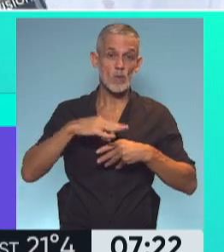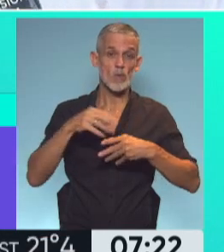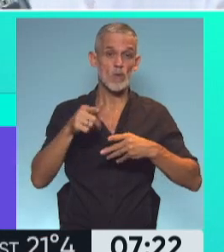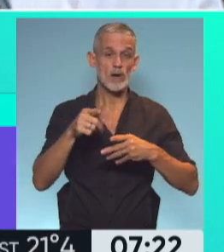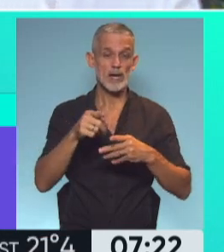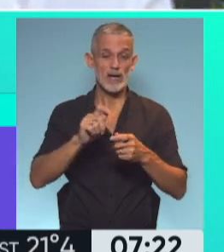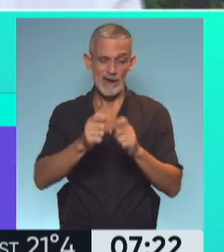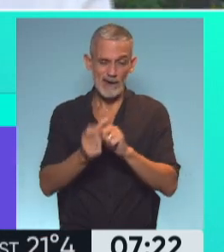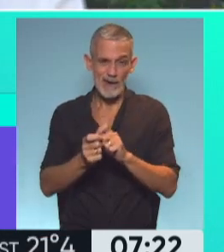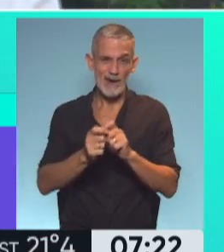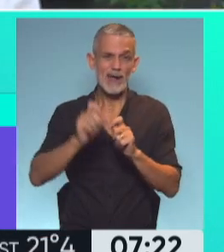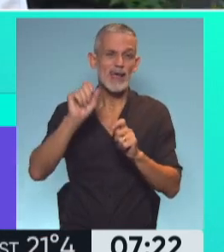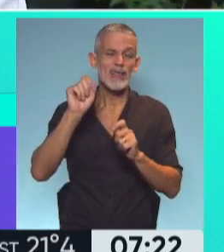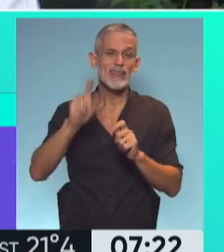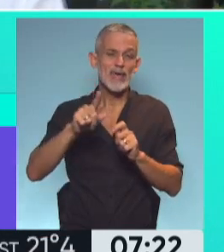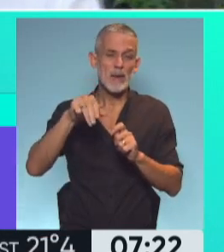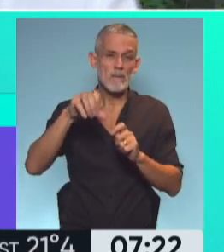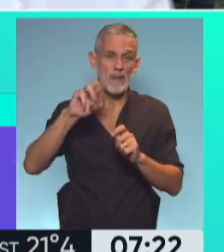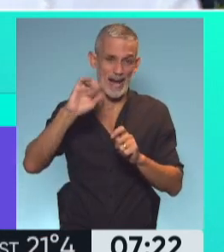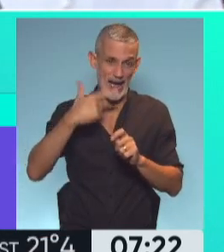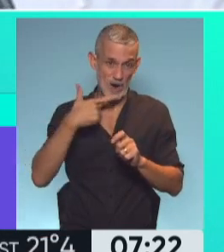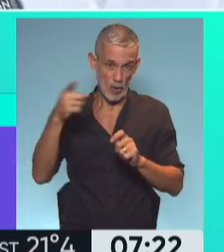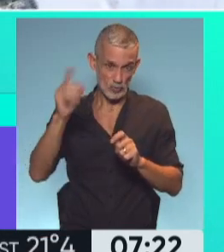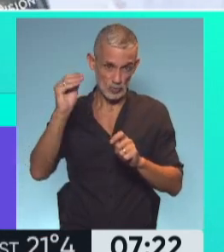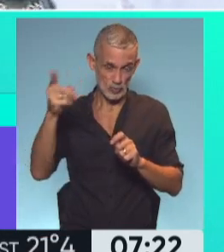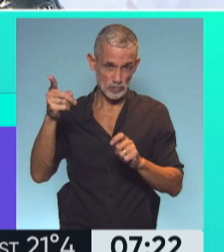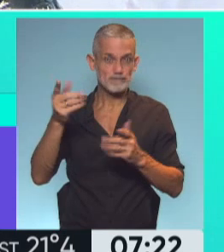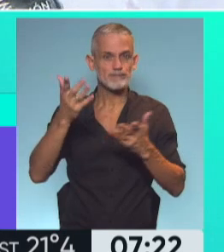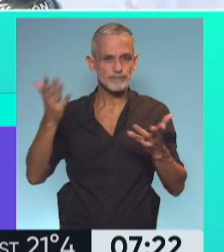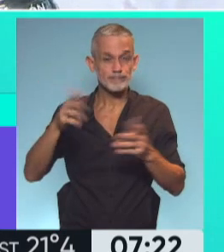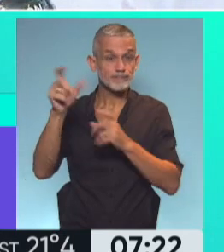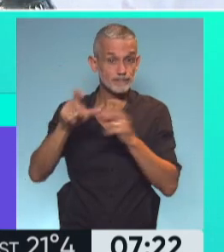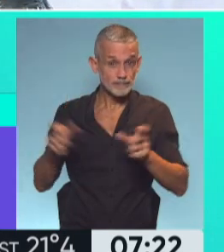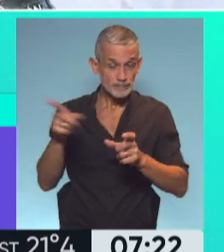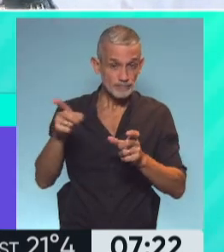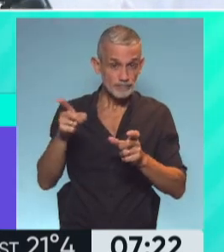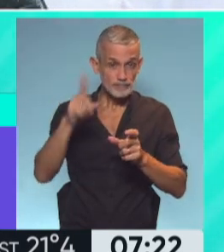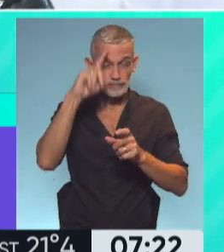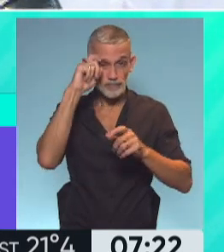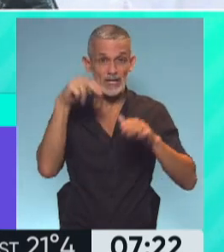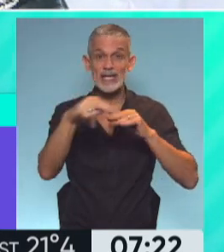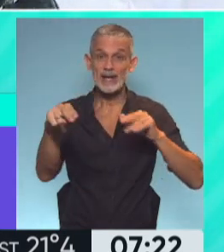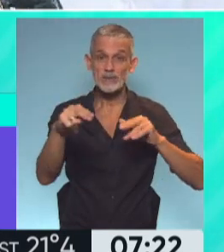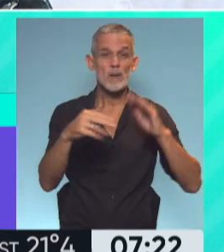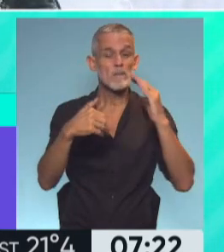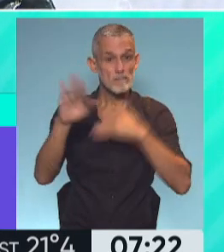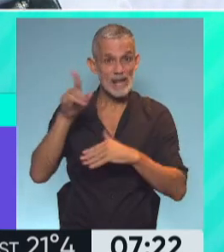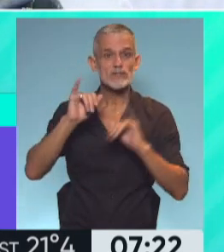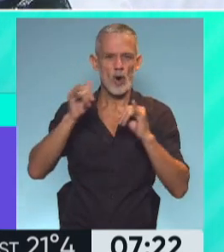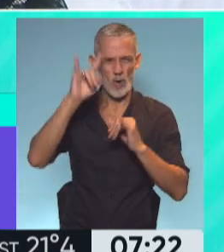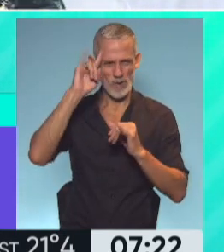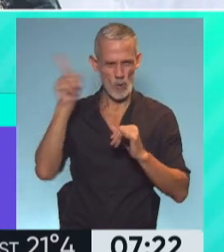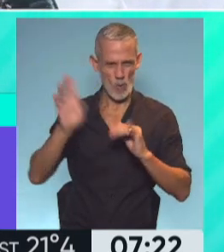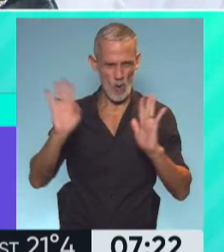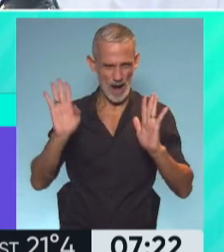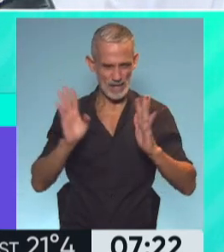la variedad de Manaos. Y esos pacientes son predominantemente